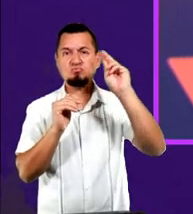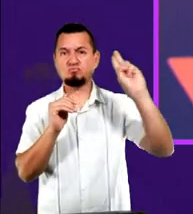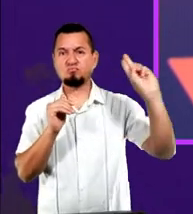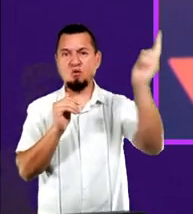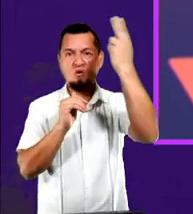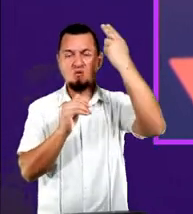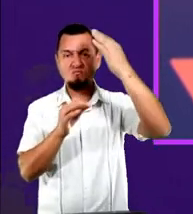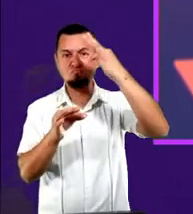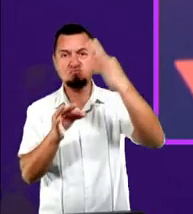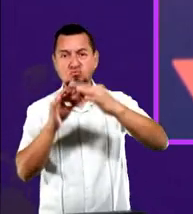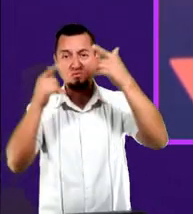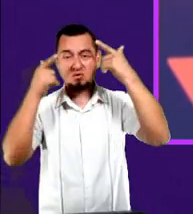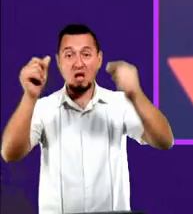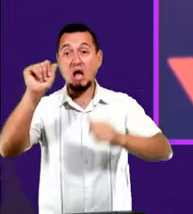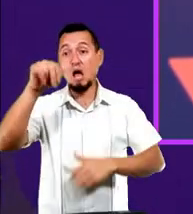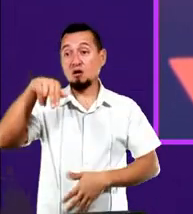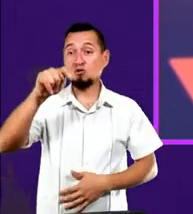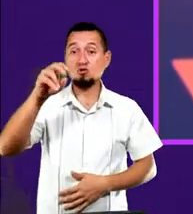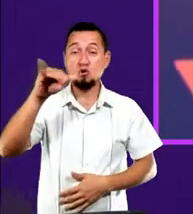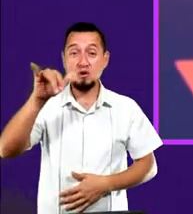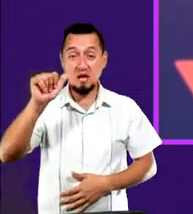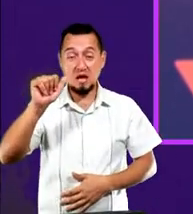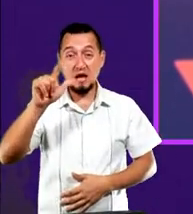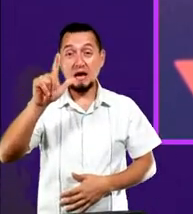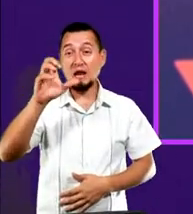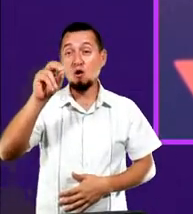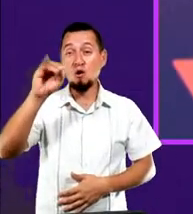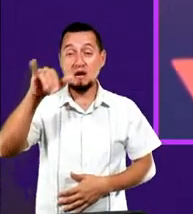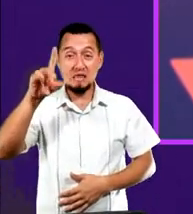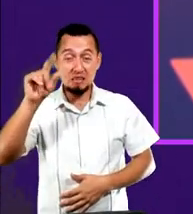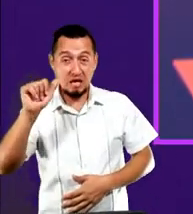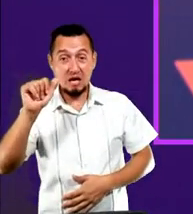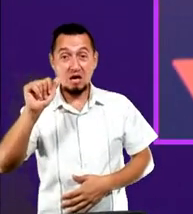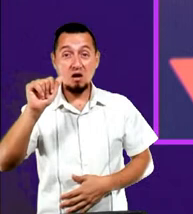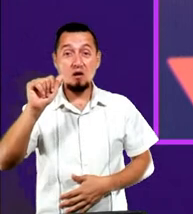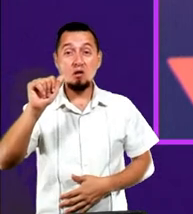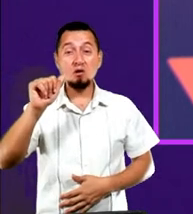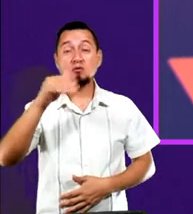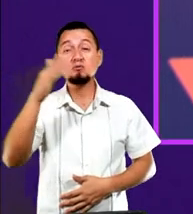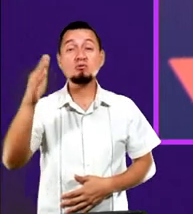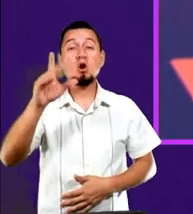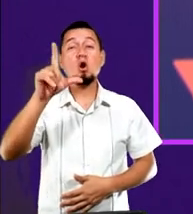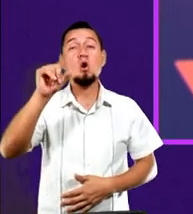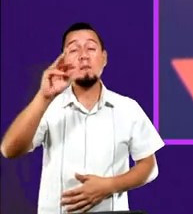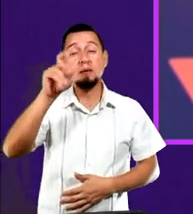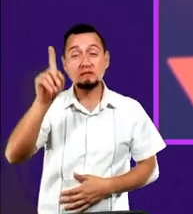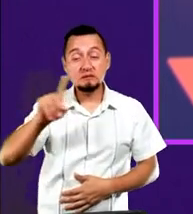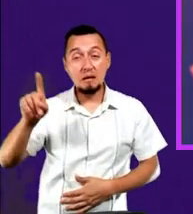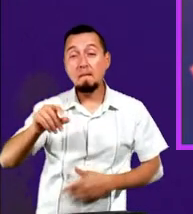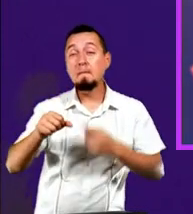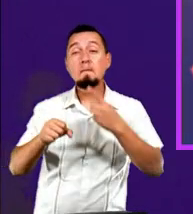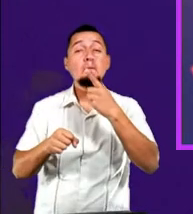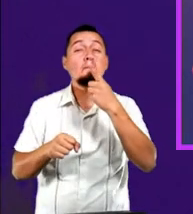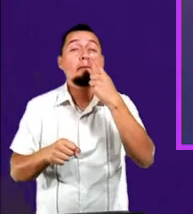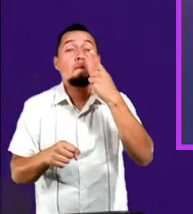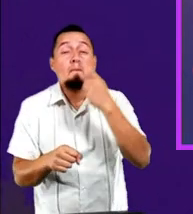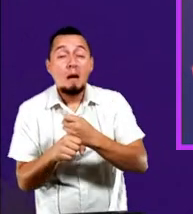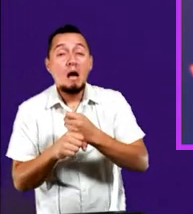Leolila Ursúa López. Ella fue la primera jalisciense que se graduó